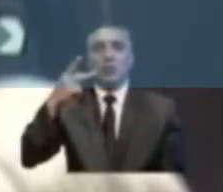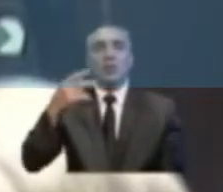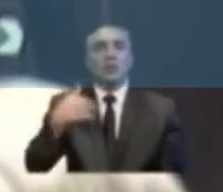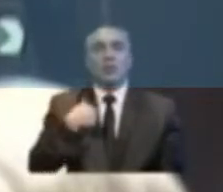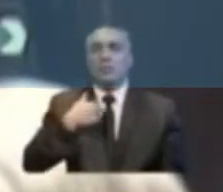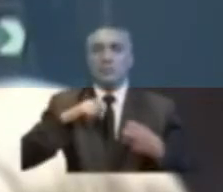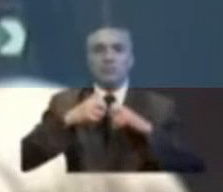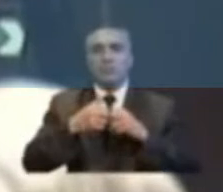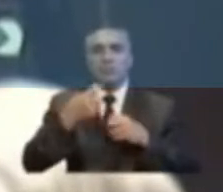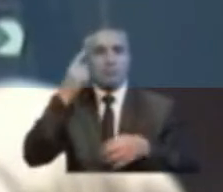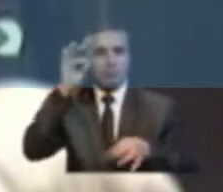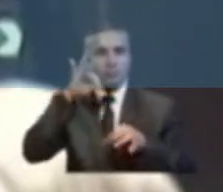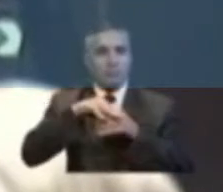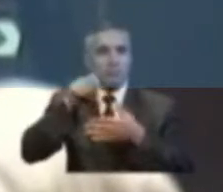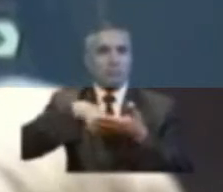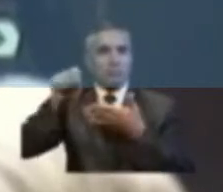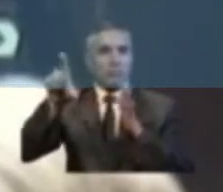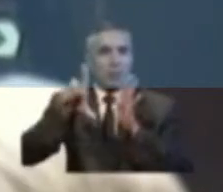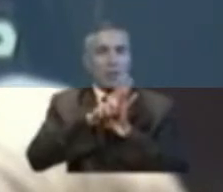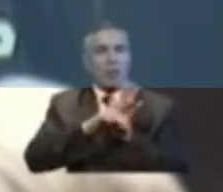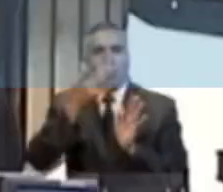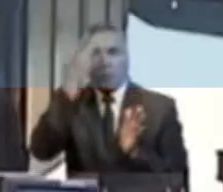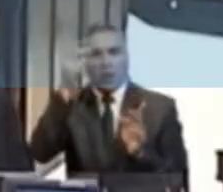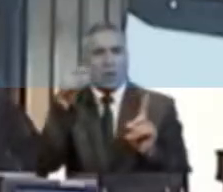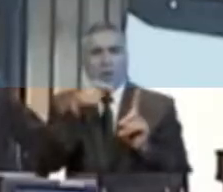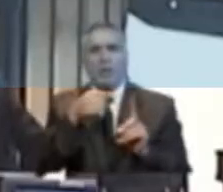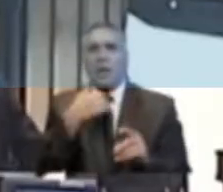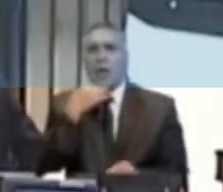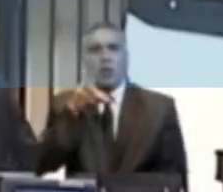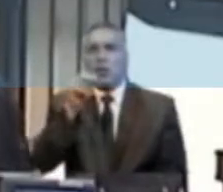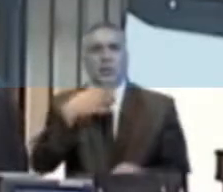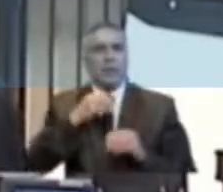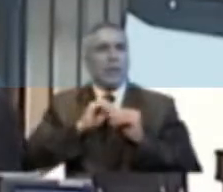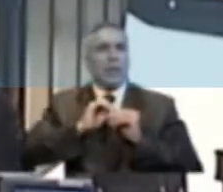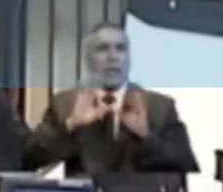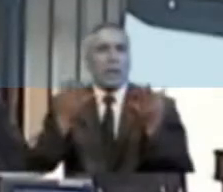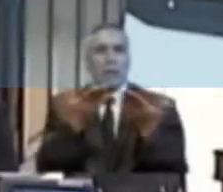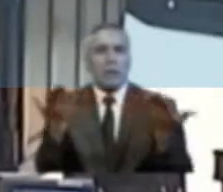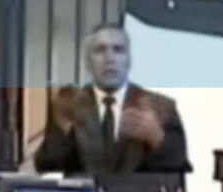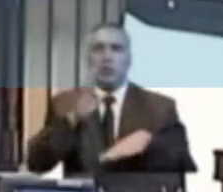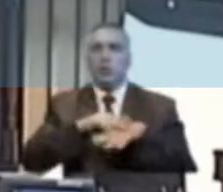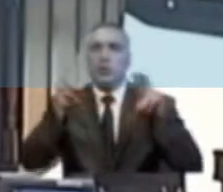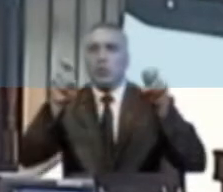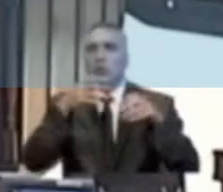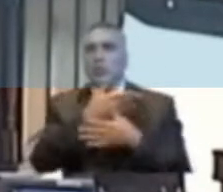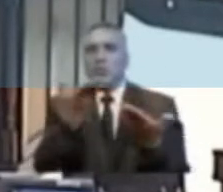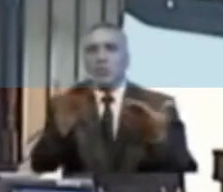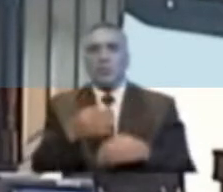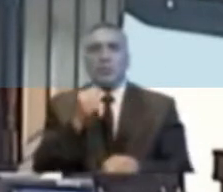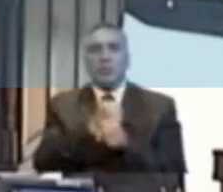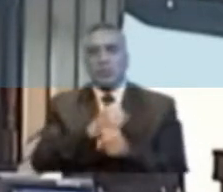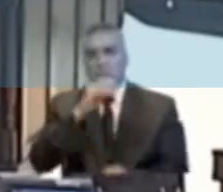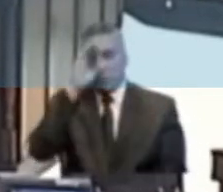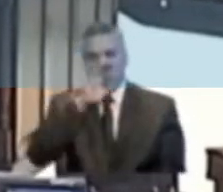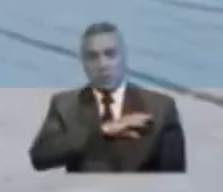con entregar los votos para la aprobación de esa ley porque consideran que hay algo que no está claro, sobre todo en el punto que tiene que ver con la actuación de la